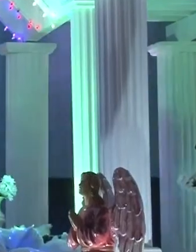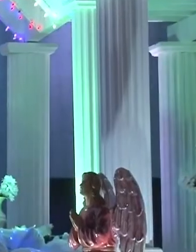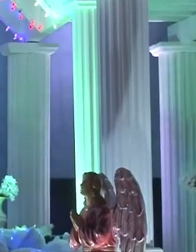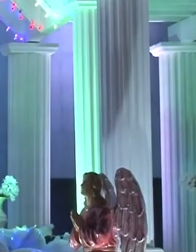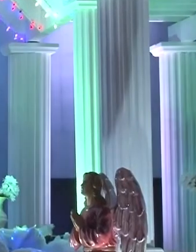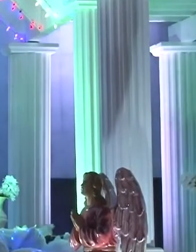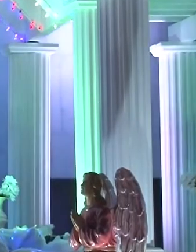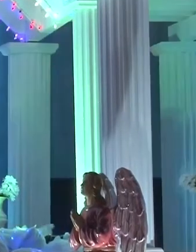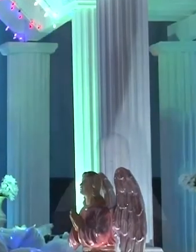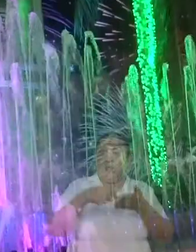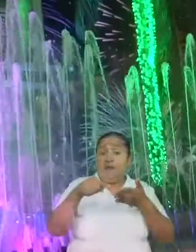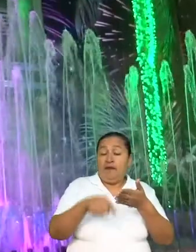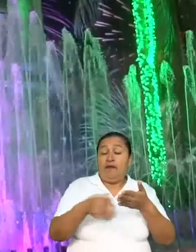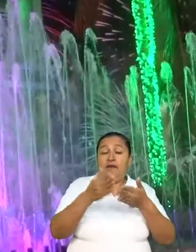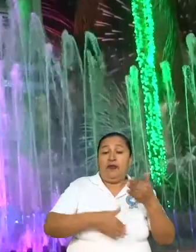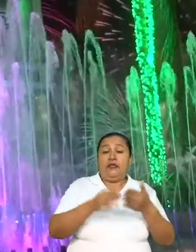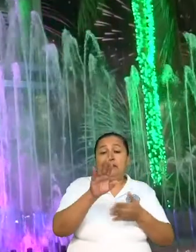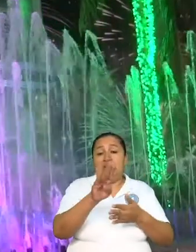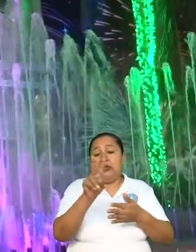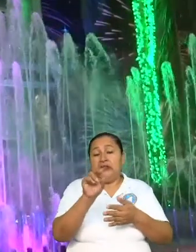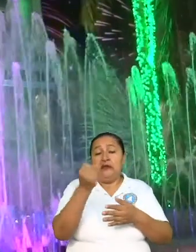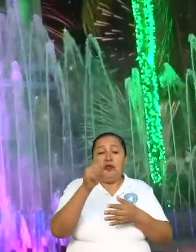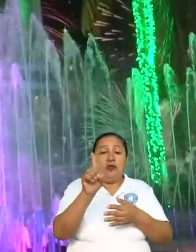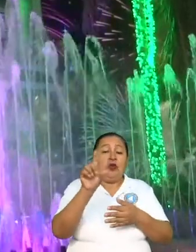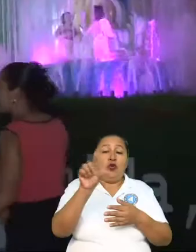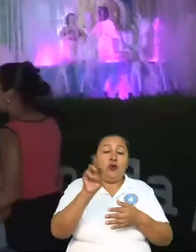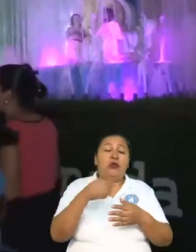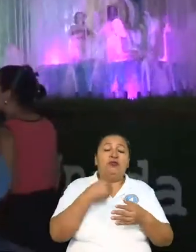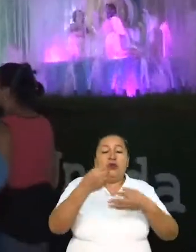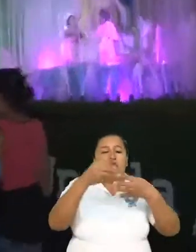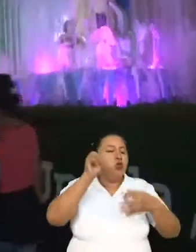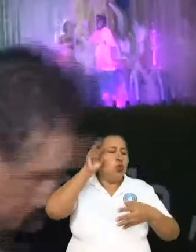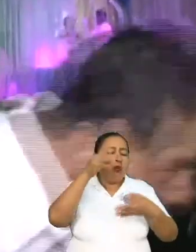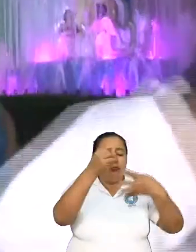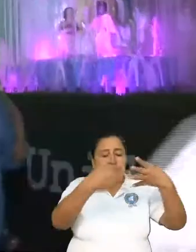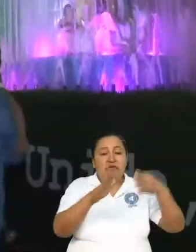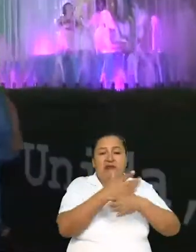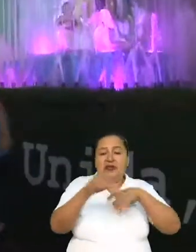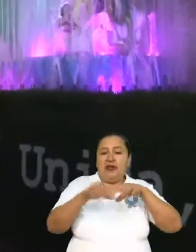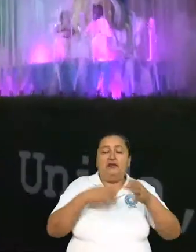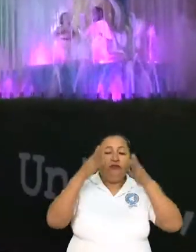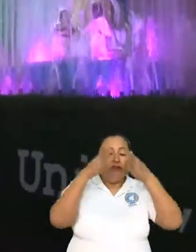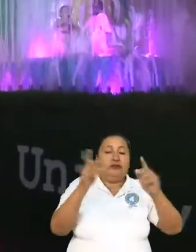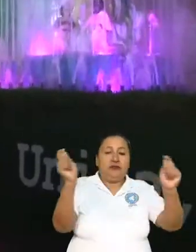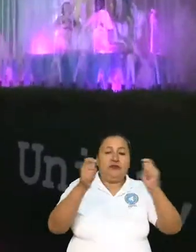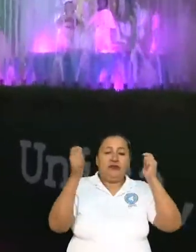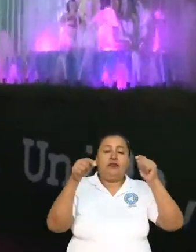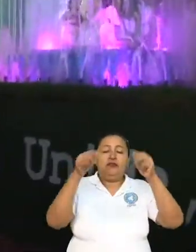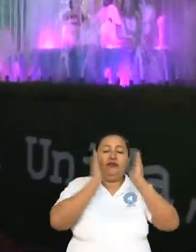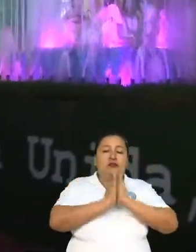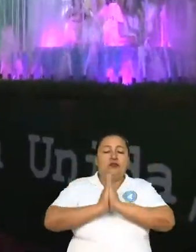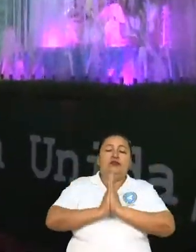Para este fin de semana, el Instituto Nicaragüense de Turismo tiene programadas una serie de actividades enfocadas en las celebraciones a la